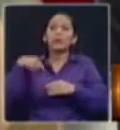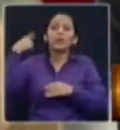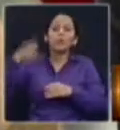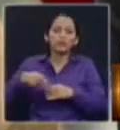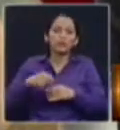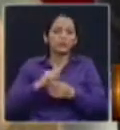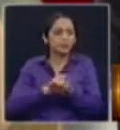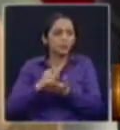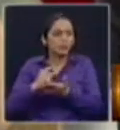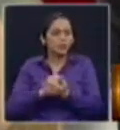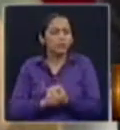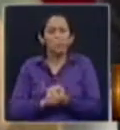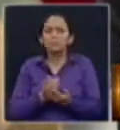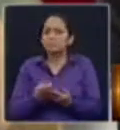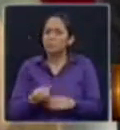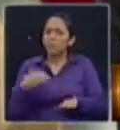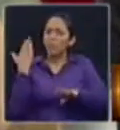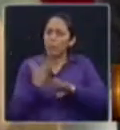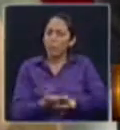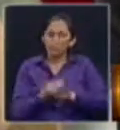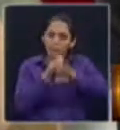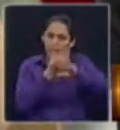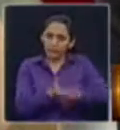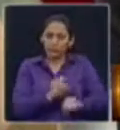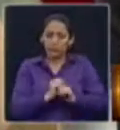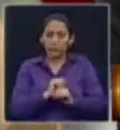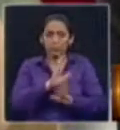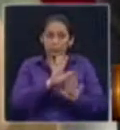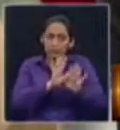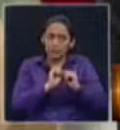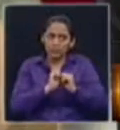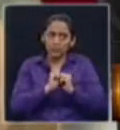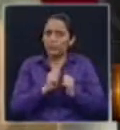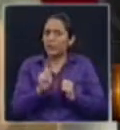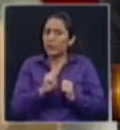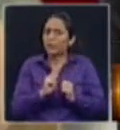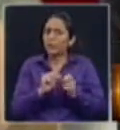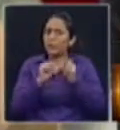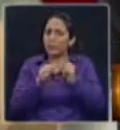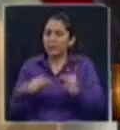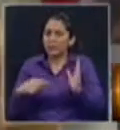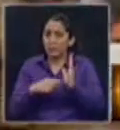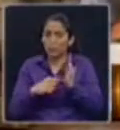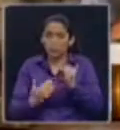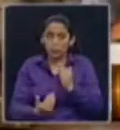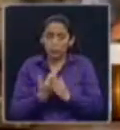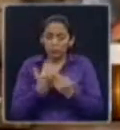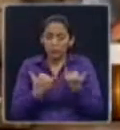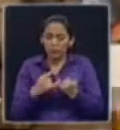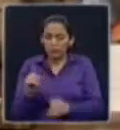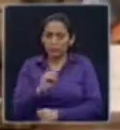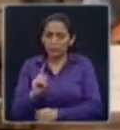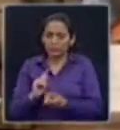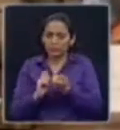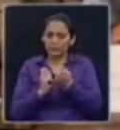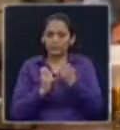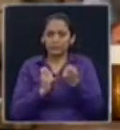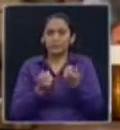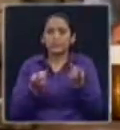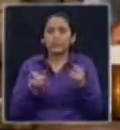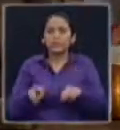semana, con el objetivo de que no se tomen las medidas de las tasas y los aranceles. Insistieron, entre otras cosas,